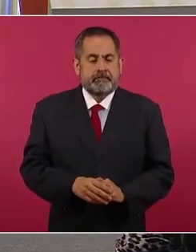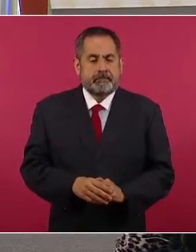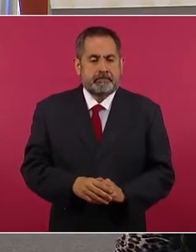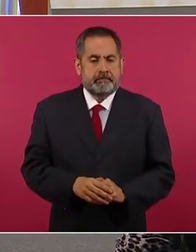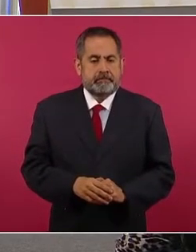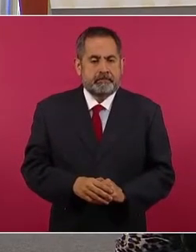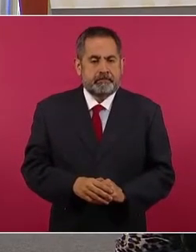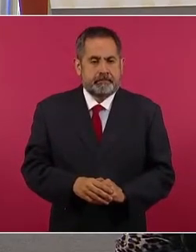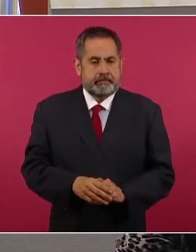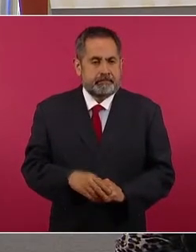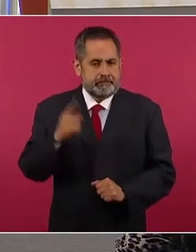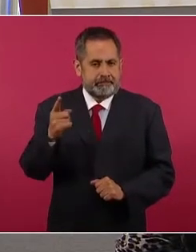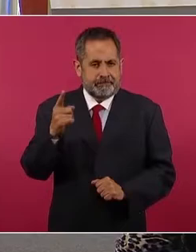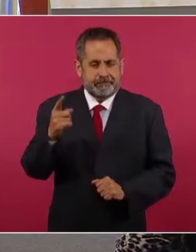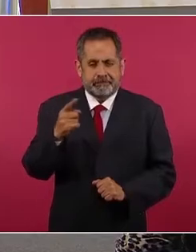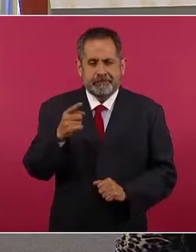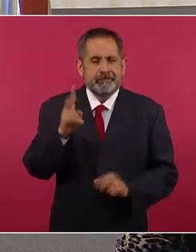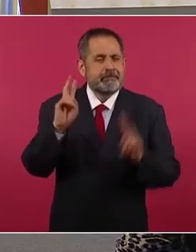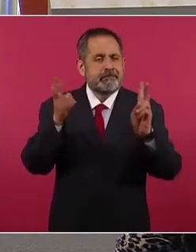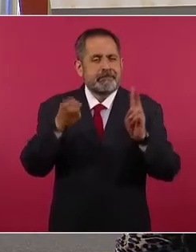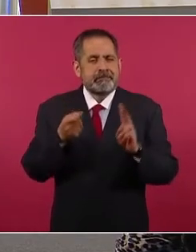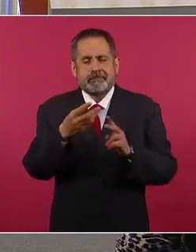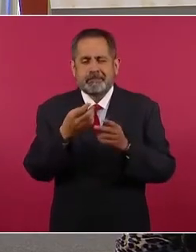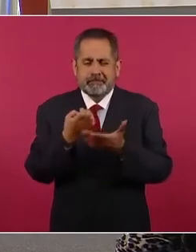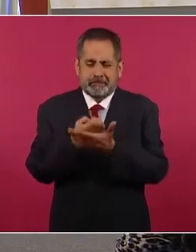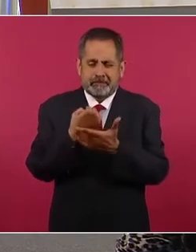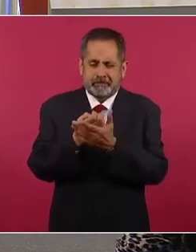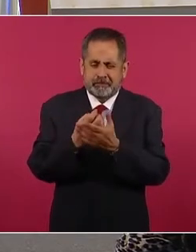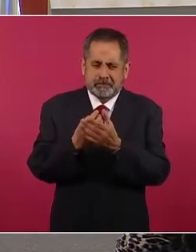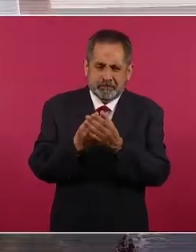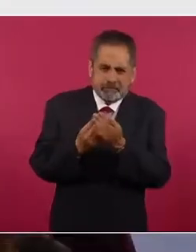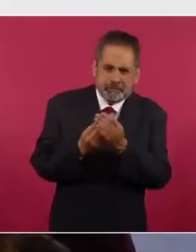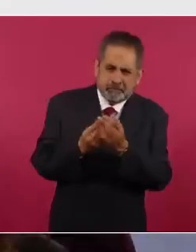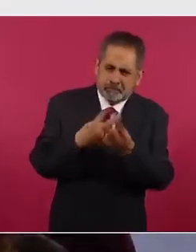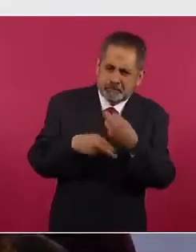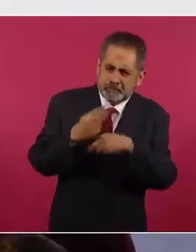Estas son las llamadas economías emergentes,